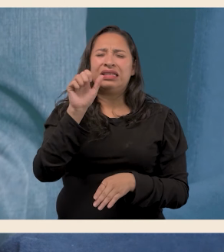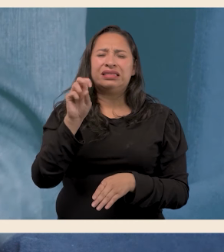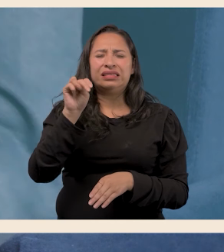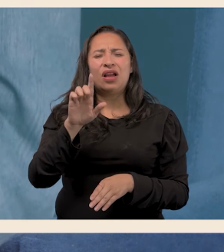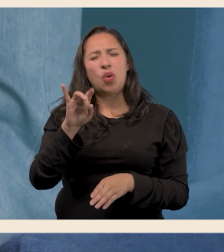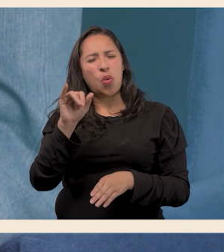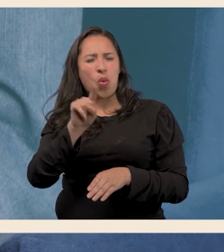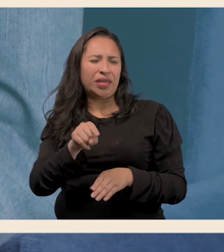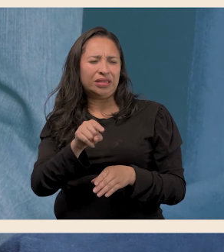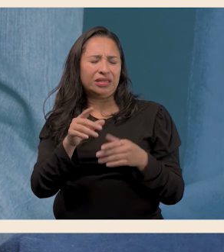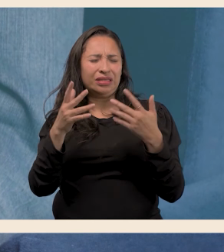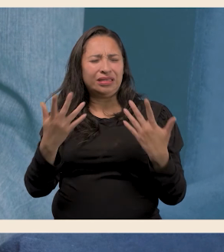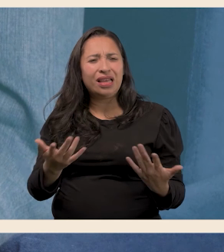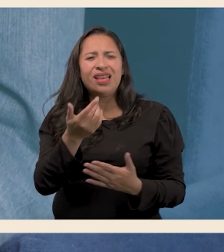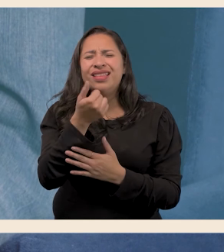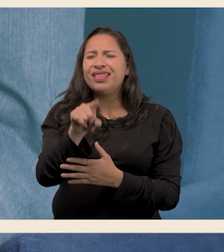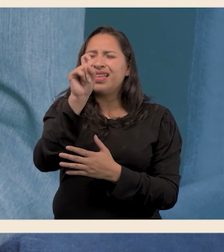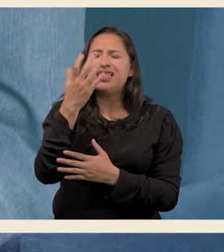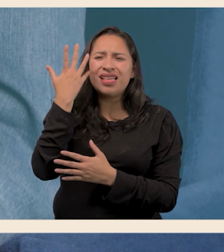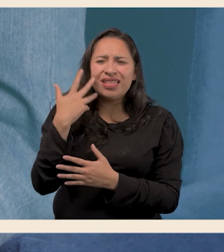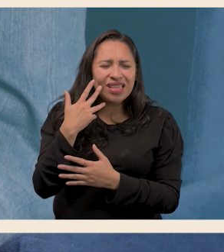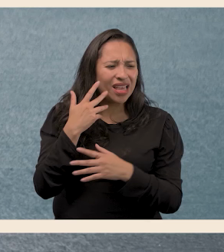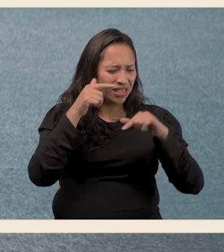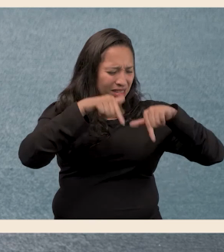¿Cómo apareció ya en 16 días?